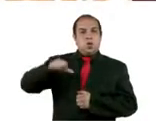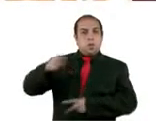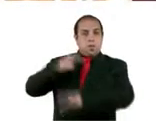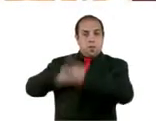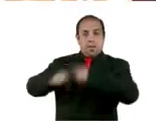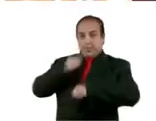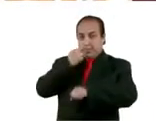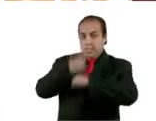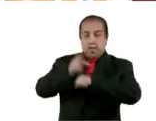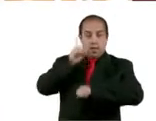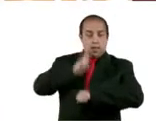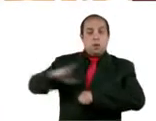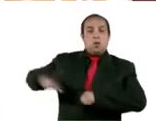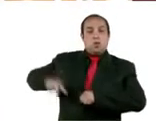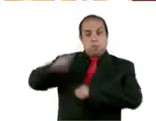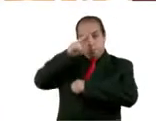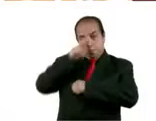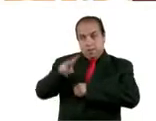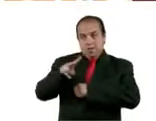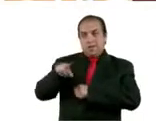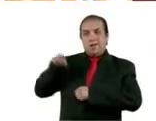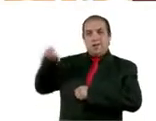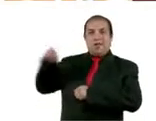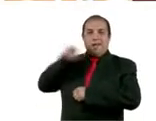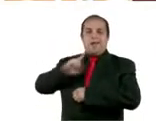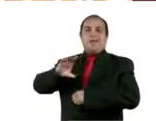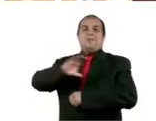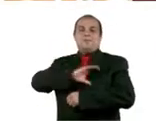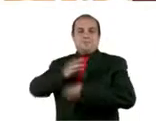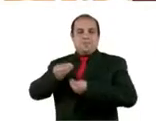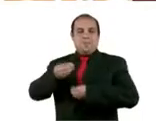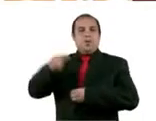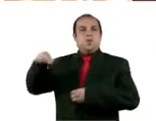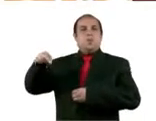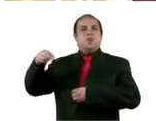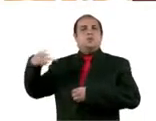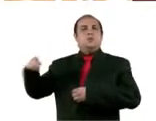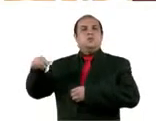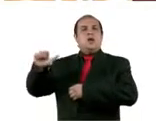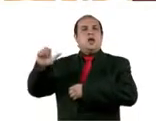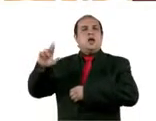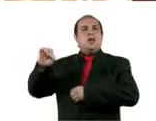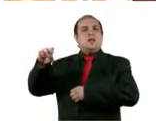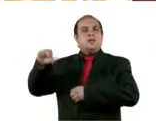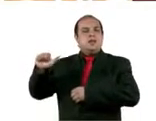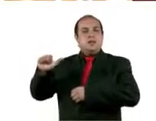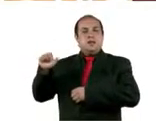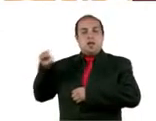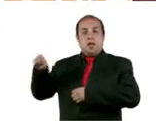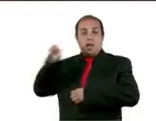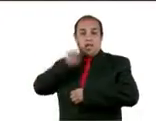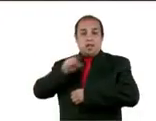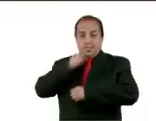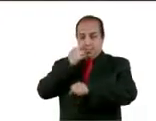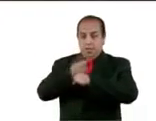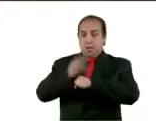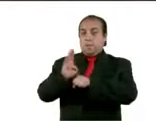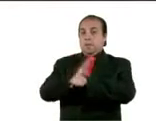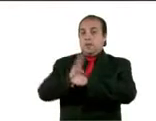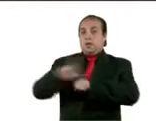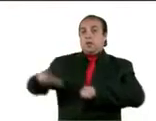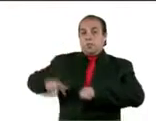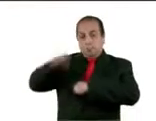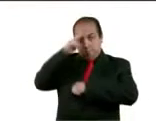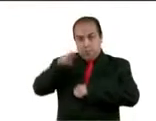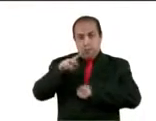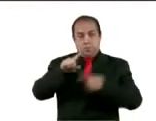secretaria del Gobierno de México, a quien queremos muchísimo, Ariadna Montiel, secretaria de Bienestar del Gobierno de México.